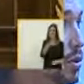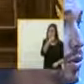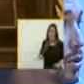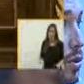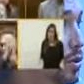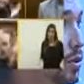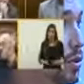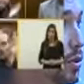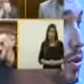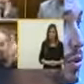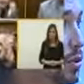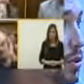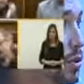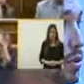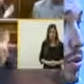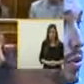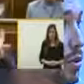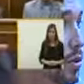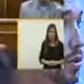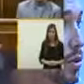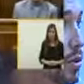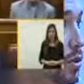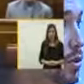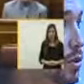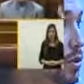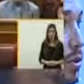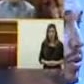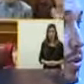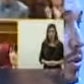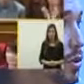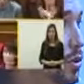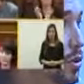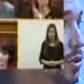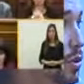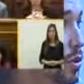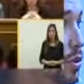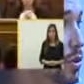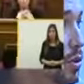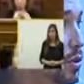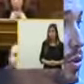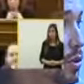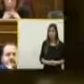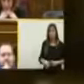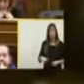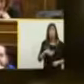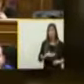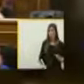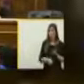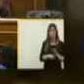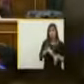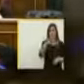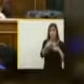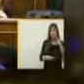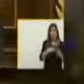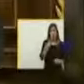el enfrentamiento entre Pablo Iglesias y Felipe González, hoy a través de las redes sociales. Bueno, pues esto también tiene que ver con lo que pueda suceder en el futuro y con algo que tiene